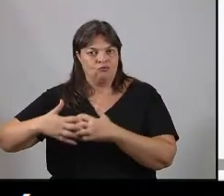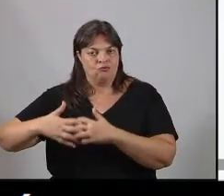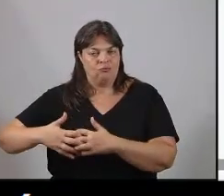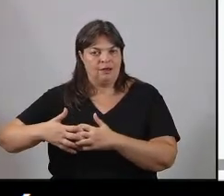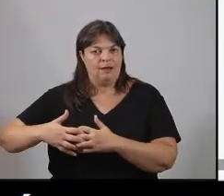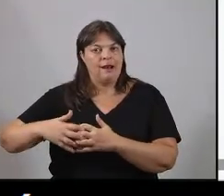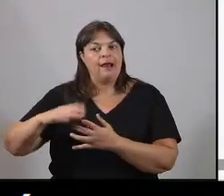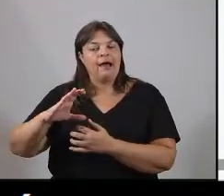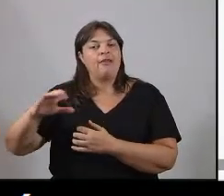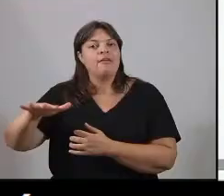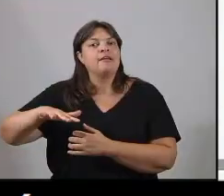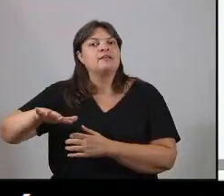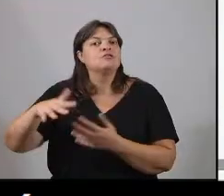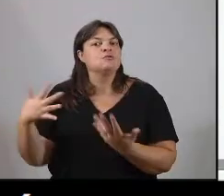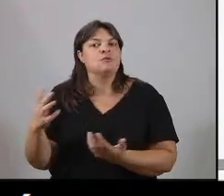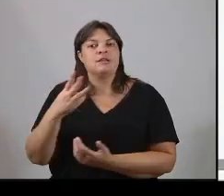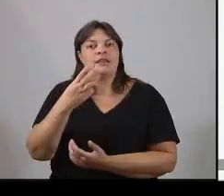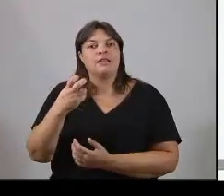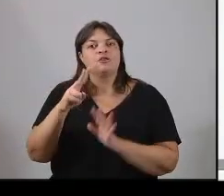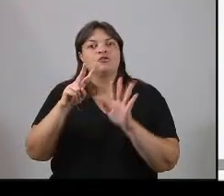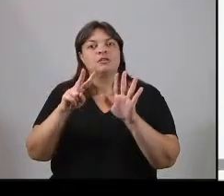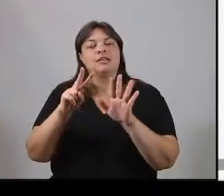de Cáceres de